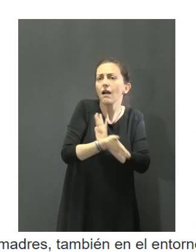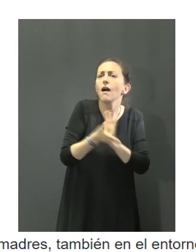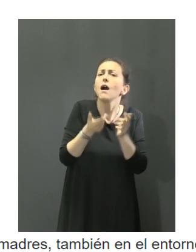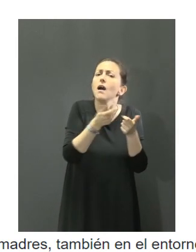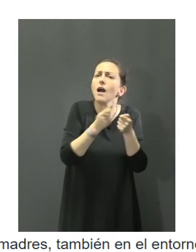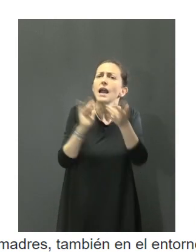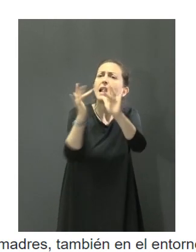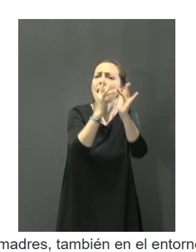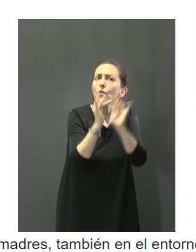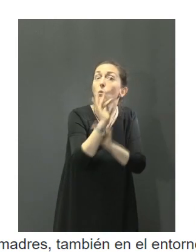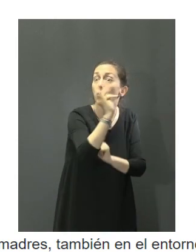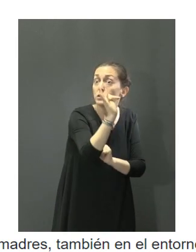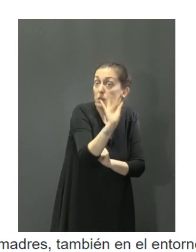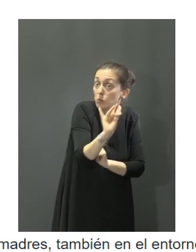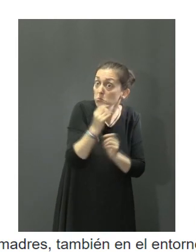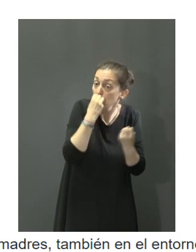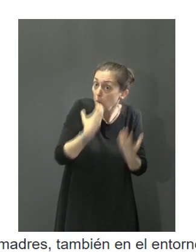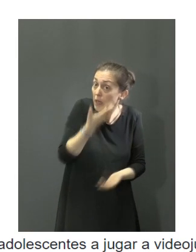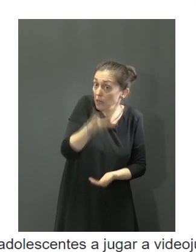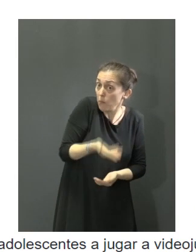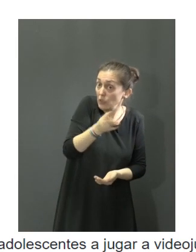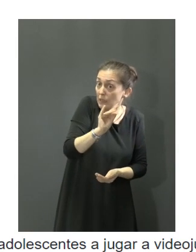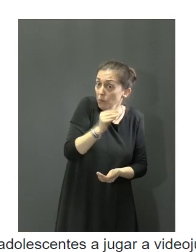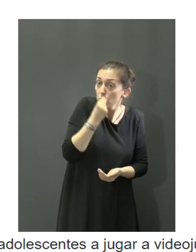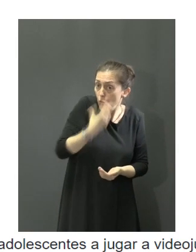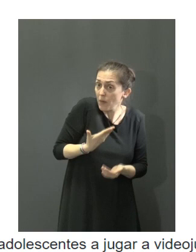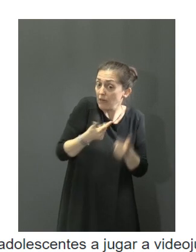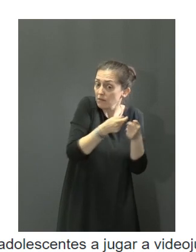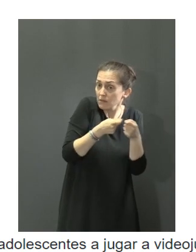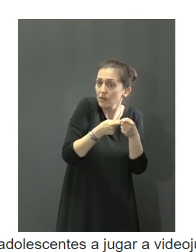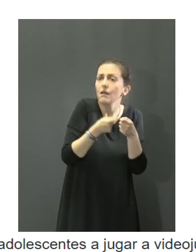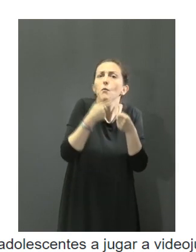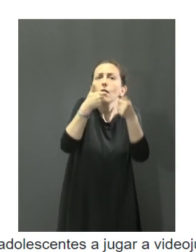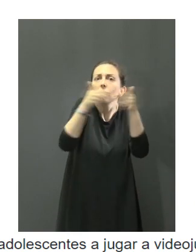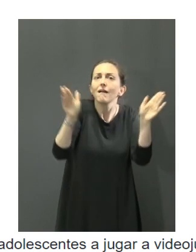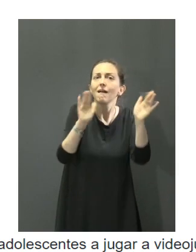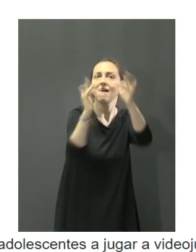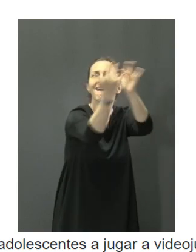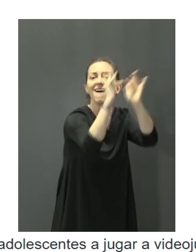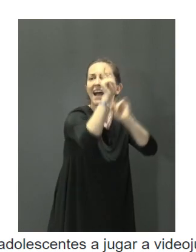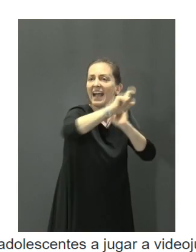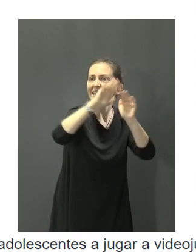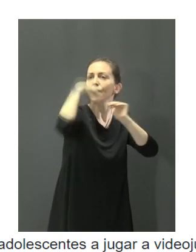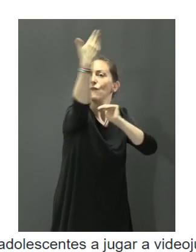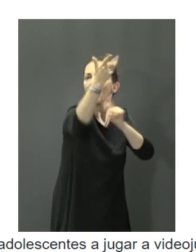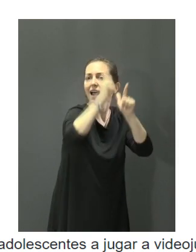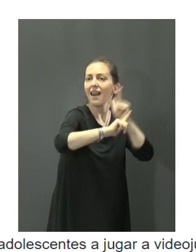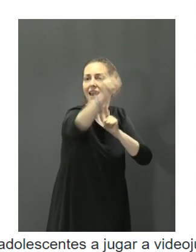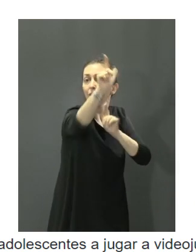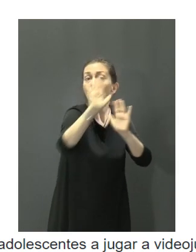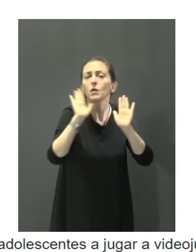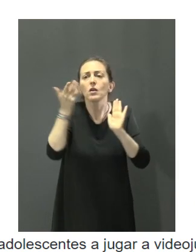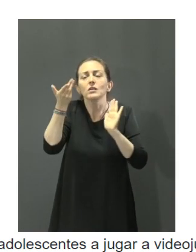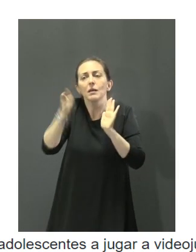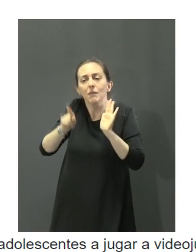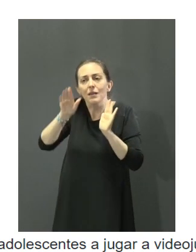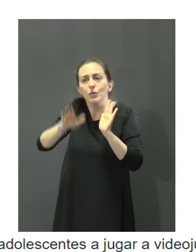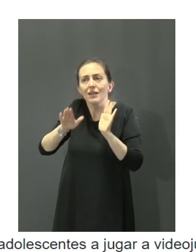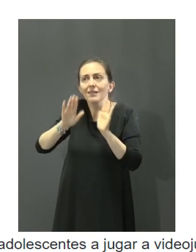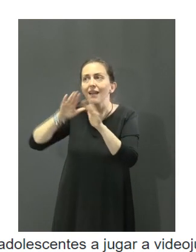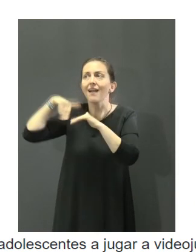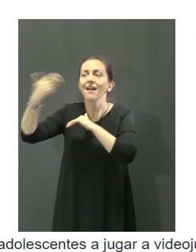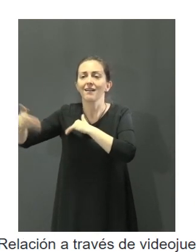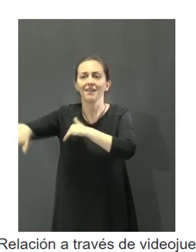de videojuegos puede ser muy importante, como tú dices, Cristian, te abre oportunidades, pero también es importante salir